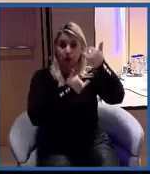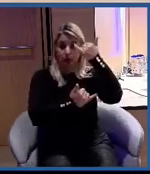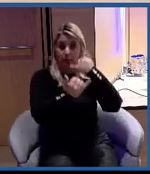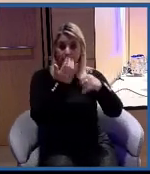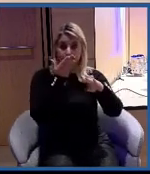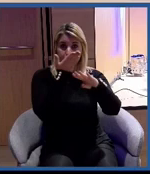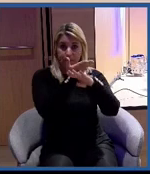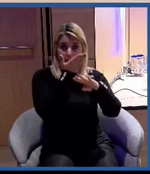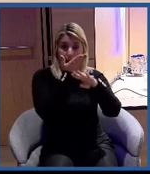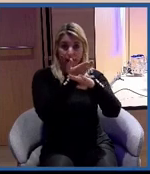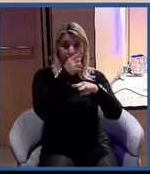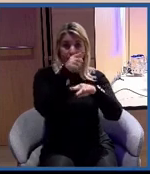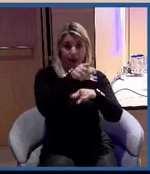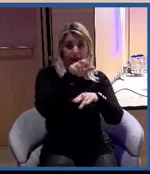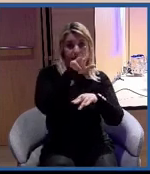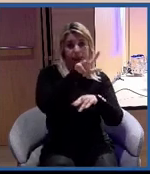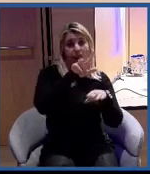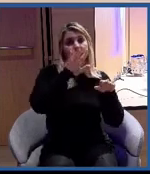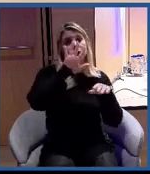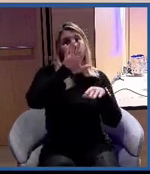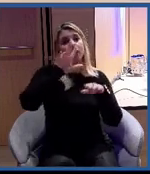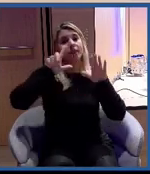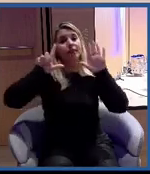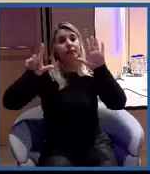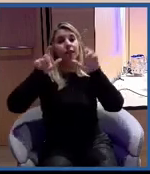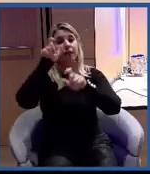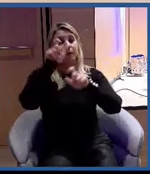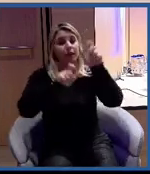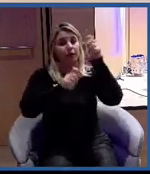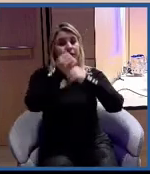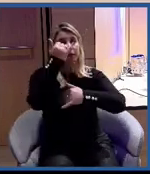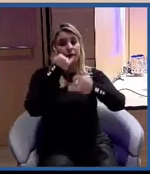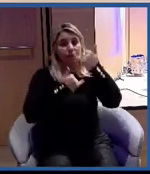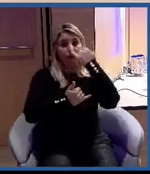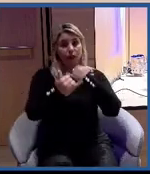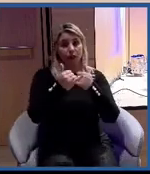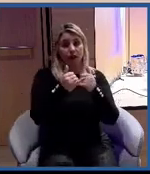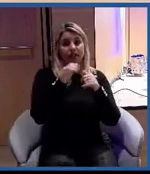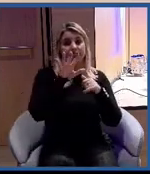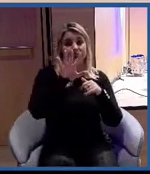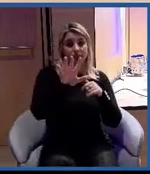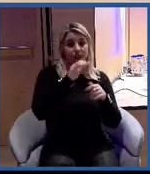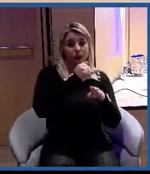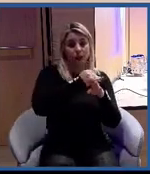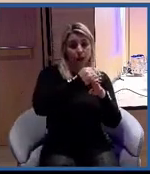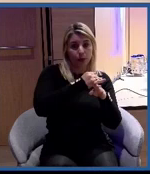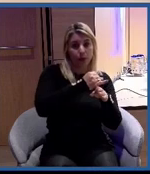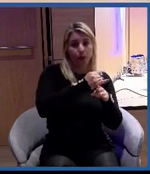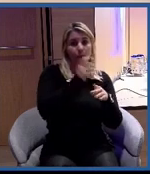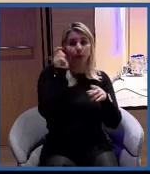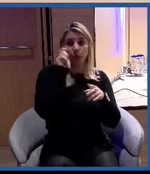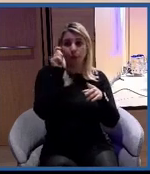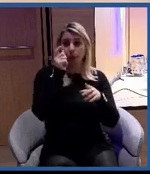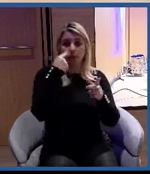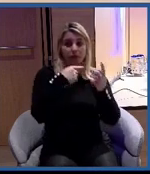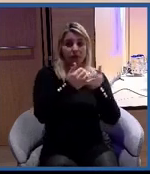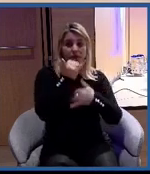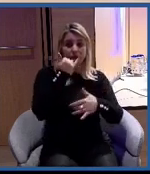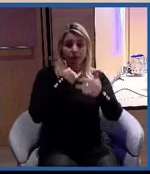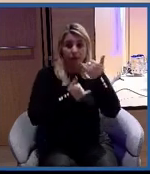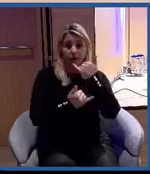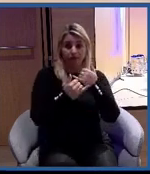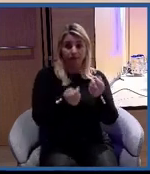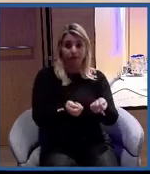pedir datos de estas 357 personas a cinco instituciones públicas y toda la información que se